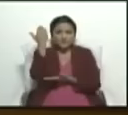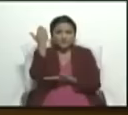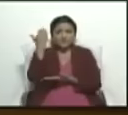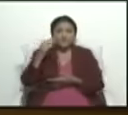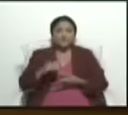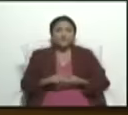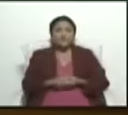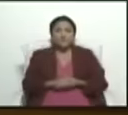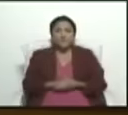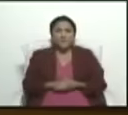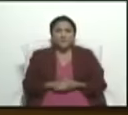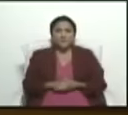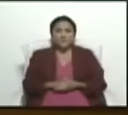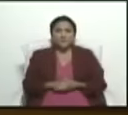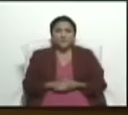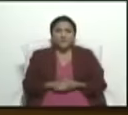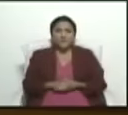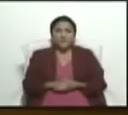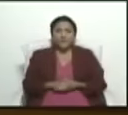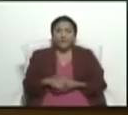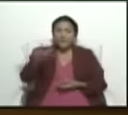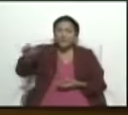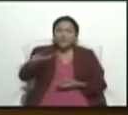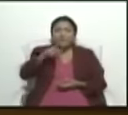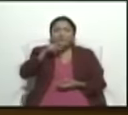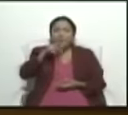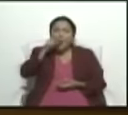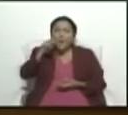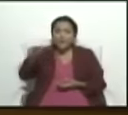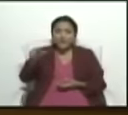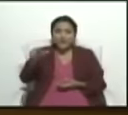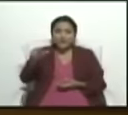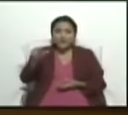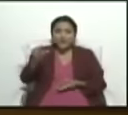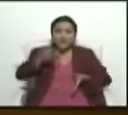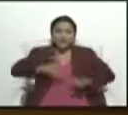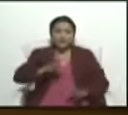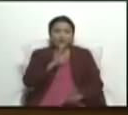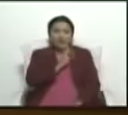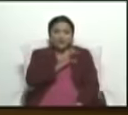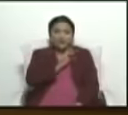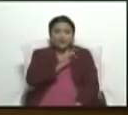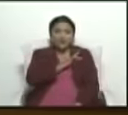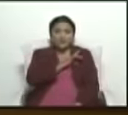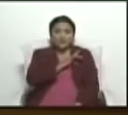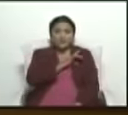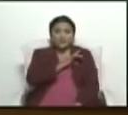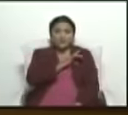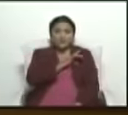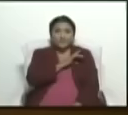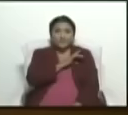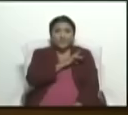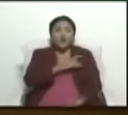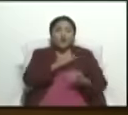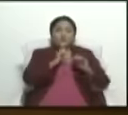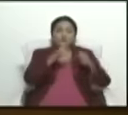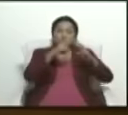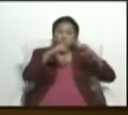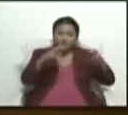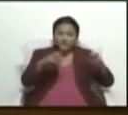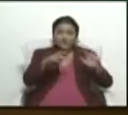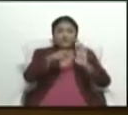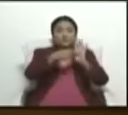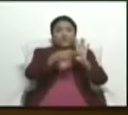este infame ser, Guillermo Amestica, de origen chileno, es que se lanzó toda la línea de investigación